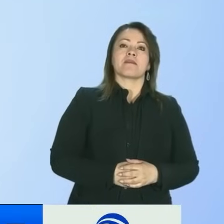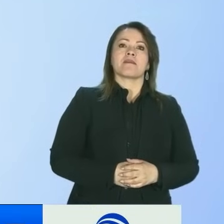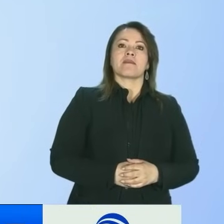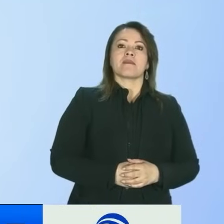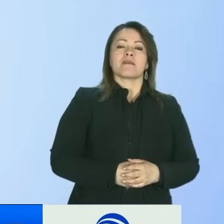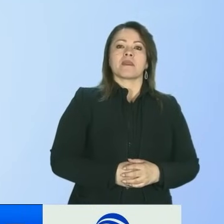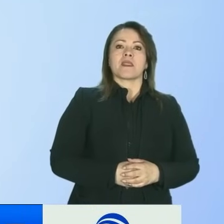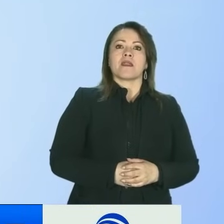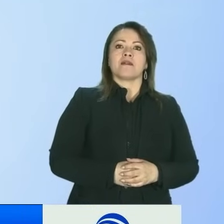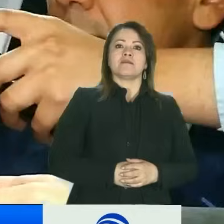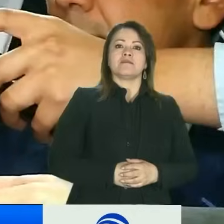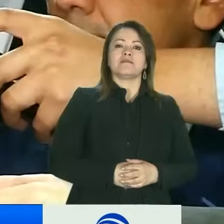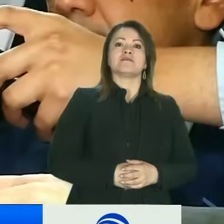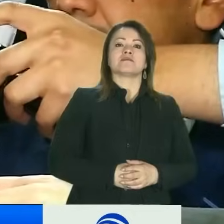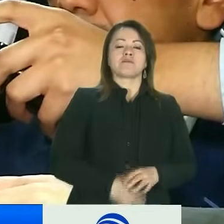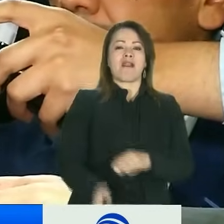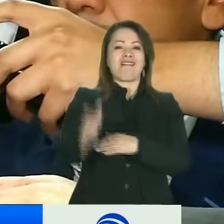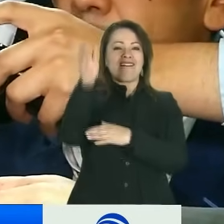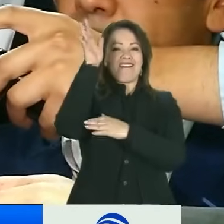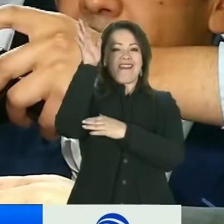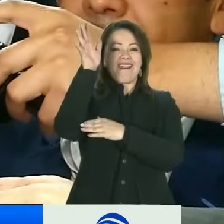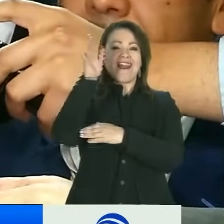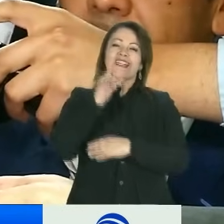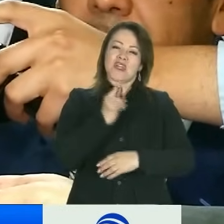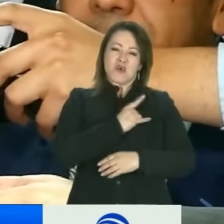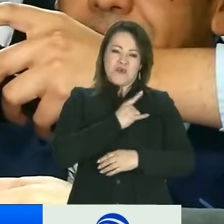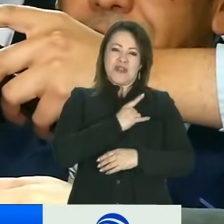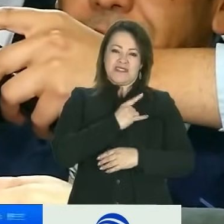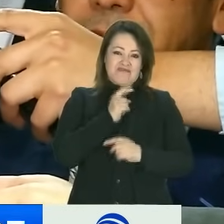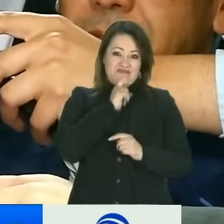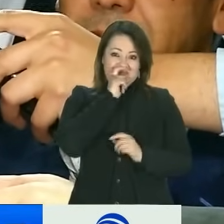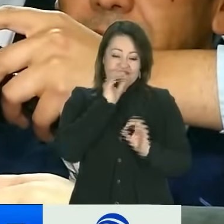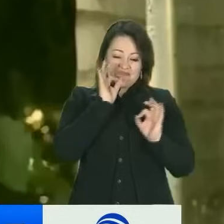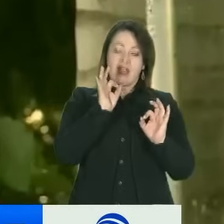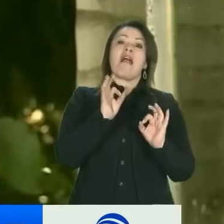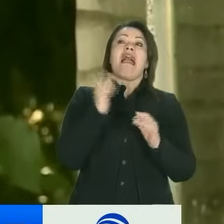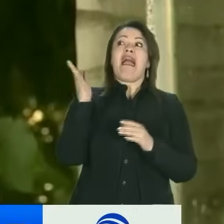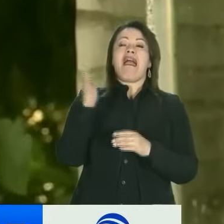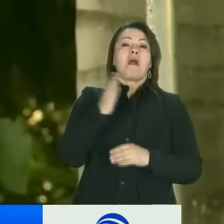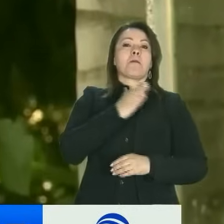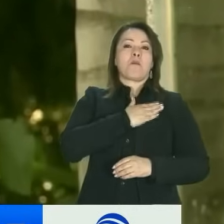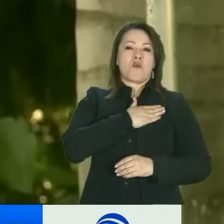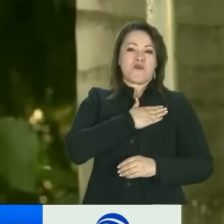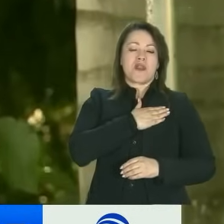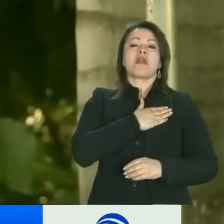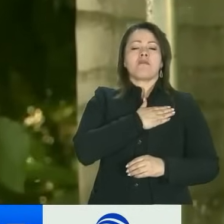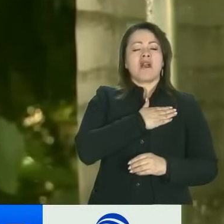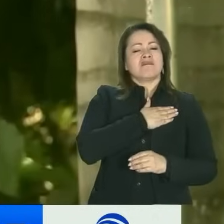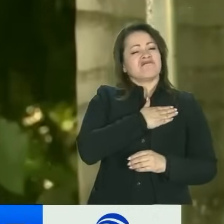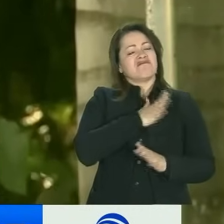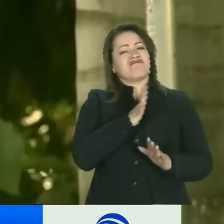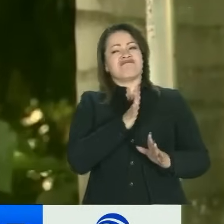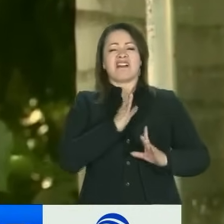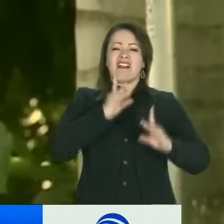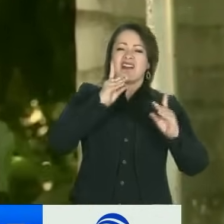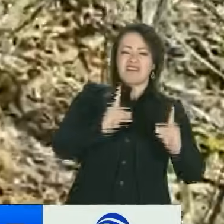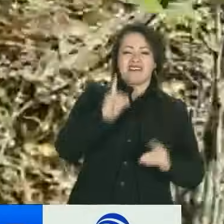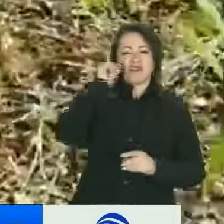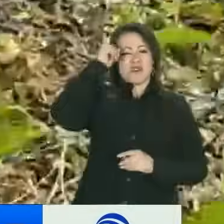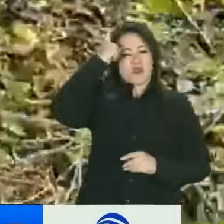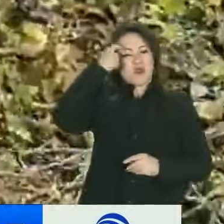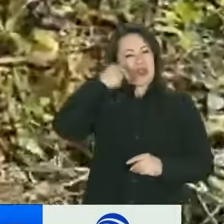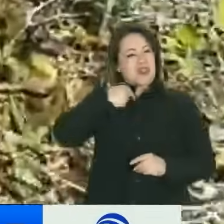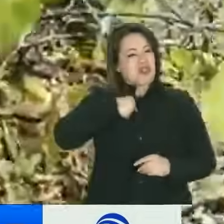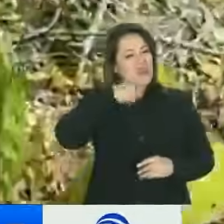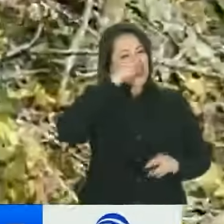En medio de una conferencia en una reconocida universidad del país, el expresidente Uribe se pronunció sobre las decisiones del gobierno y las órdenes a las